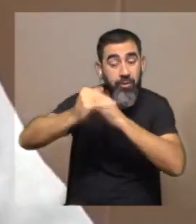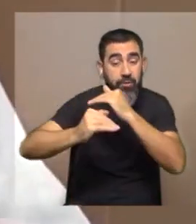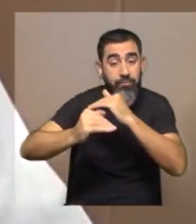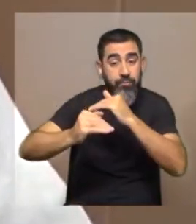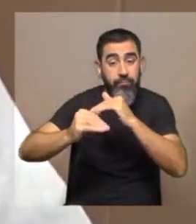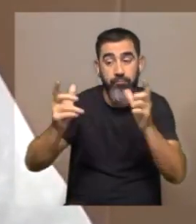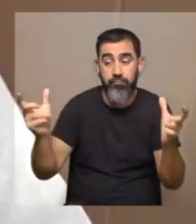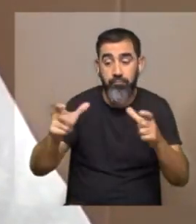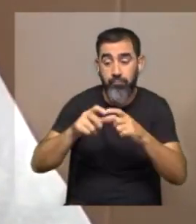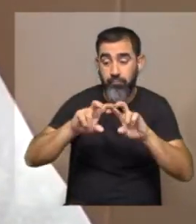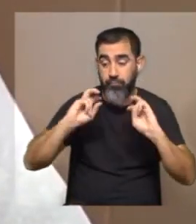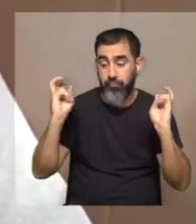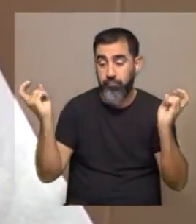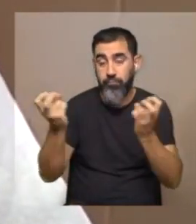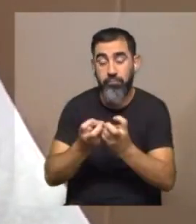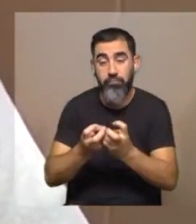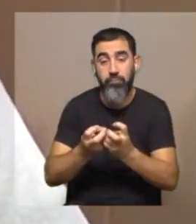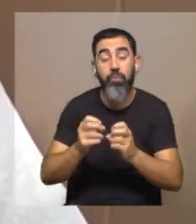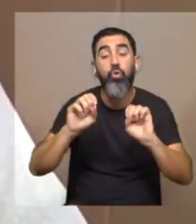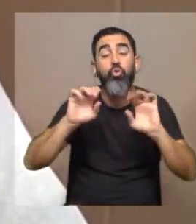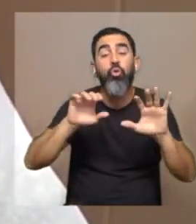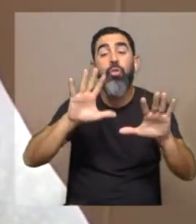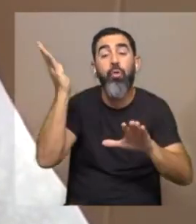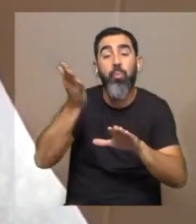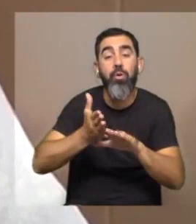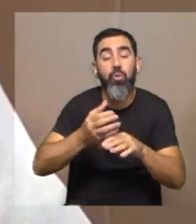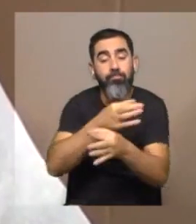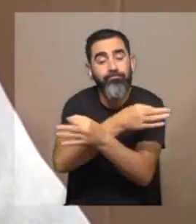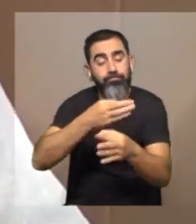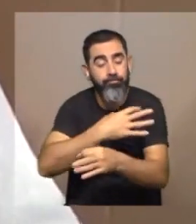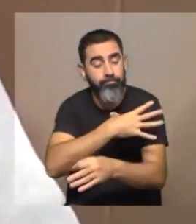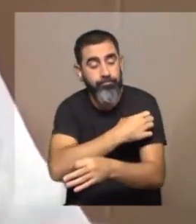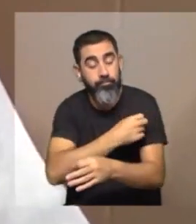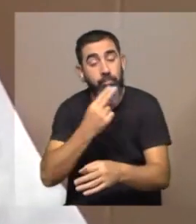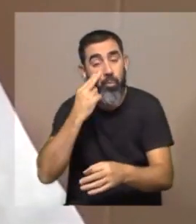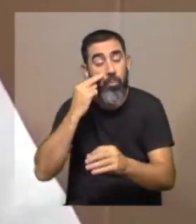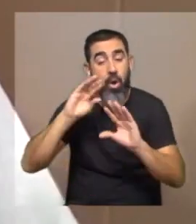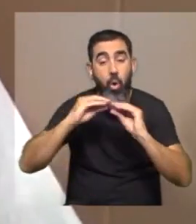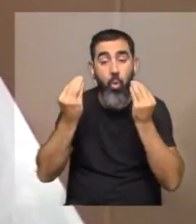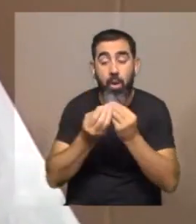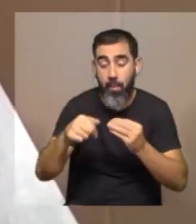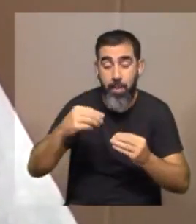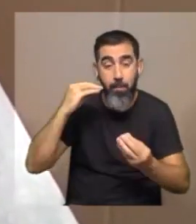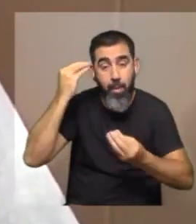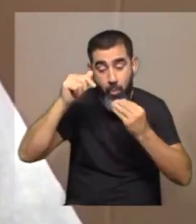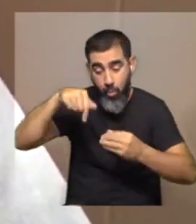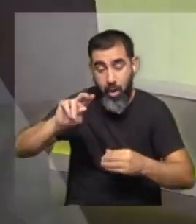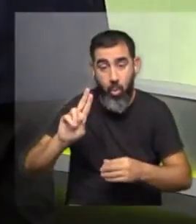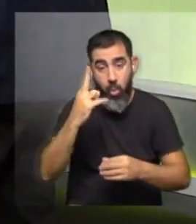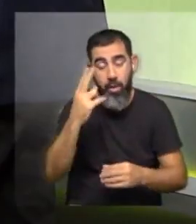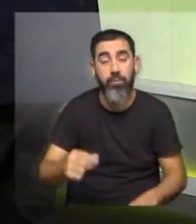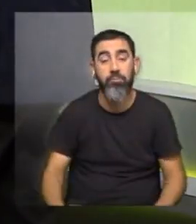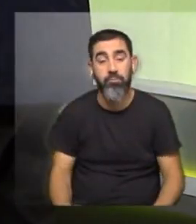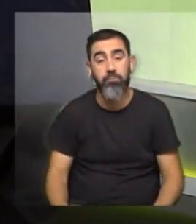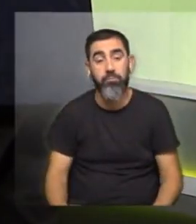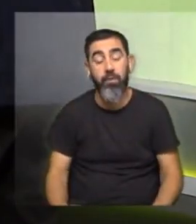en una reunión científica y solo el 10% la tomó bien. Es un problema global, pero a mí me preocupa lo que ocurre en Uruguay, ¿verdad? Y bueno,